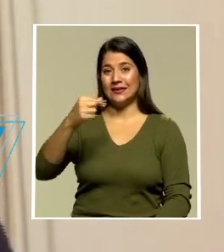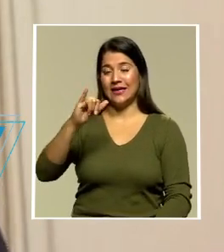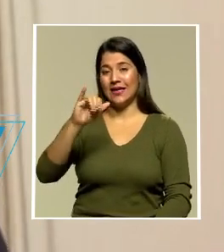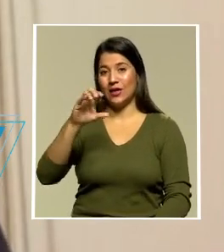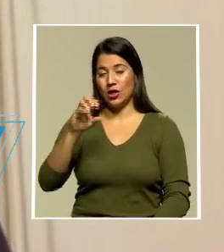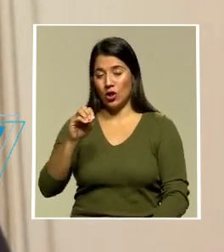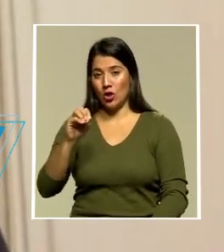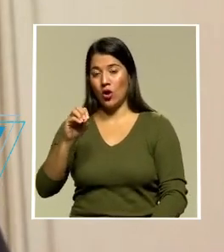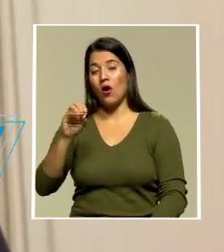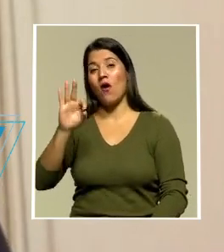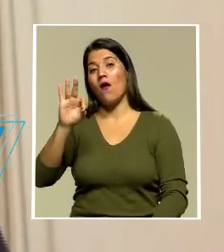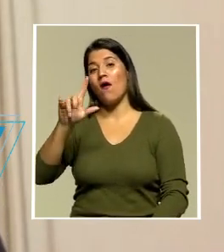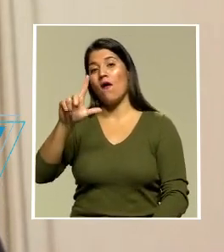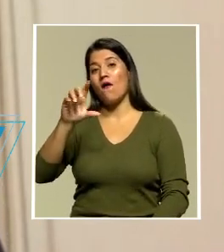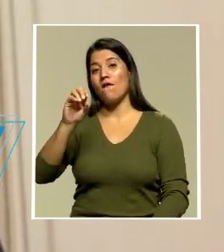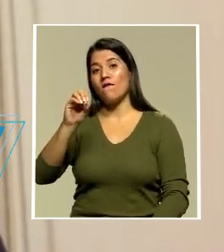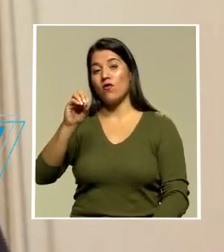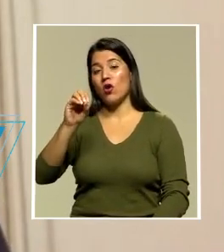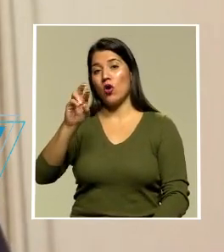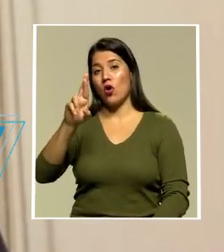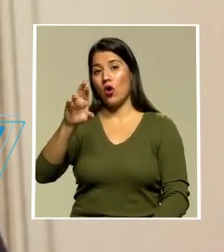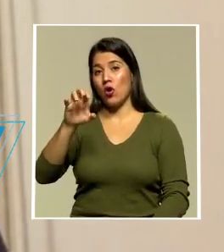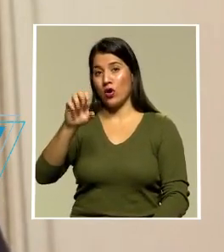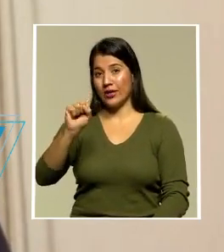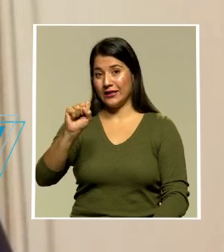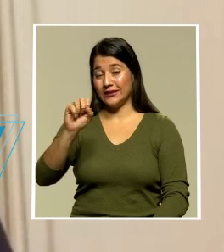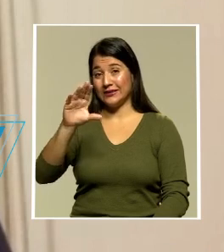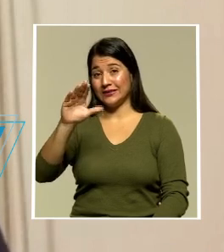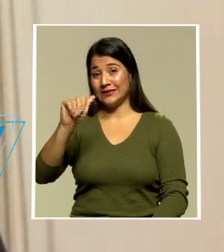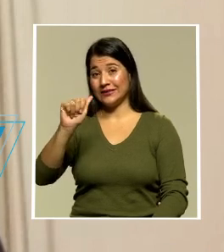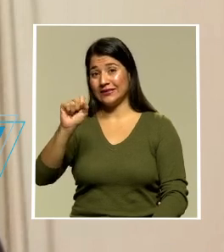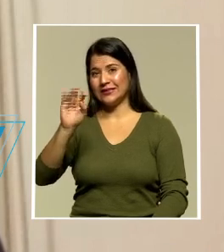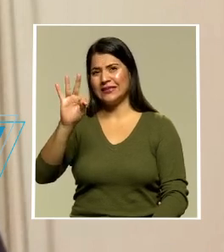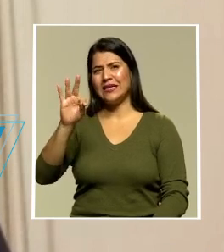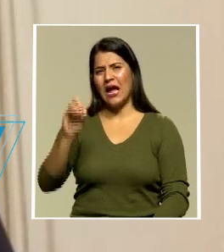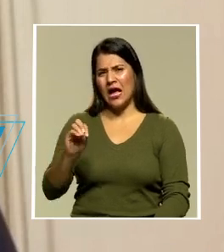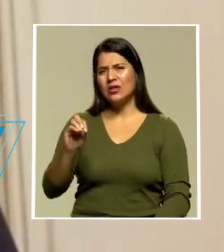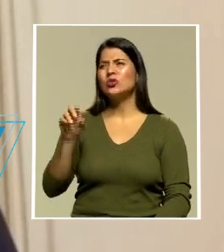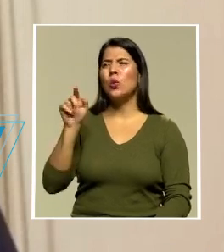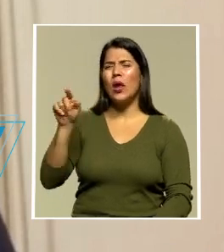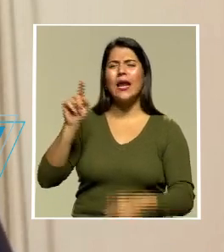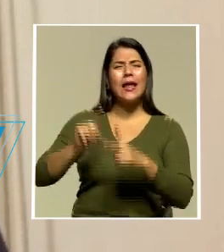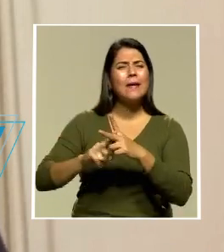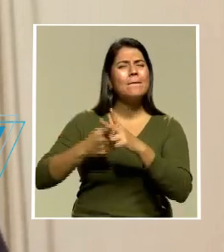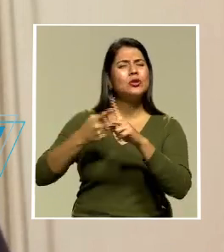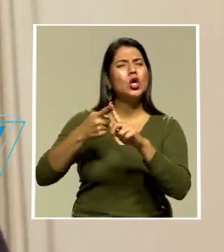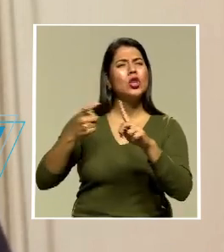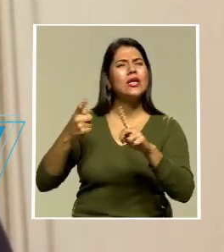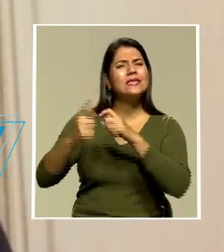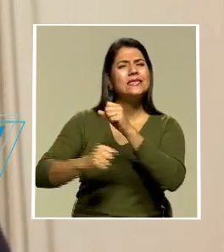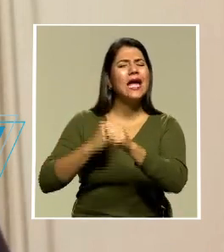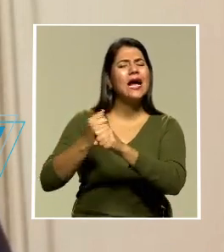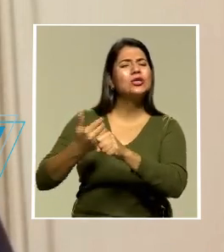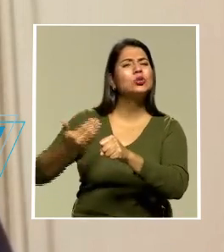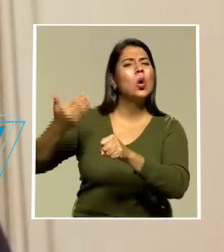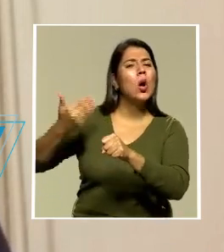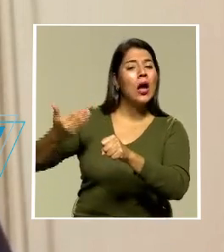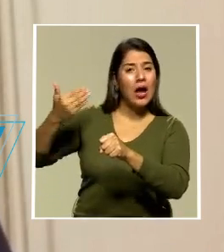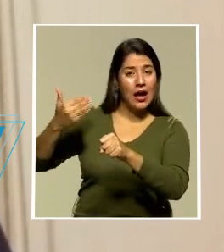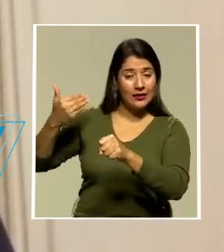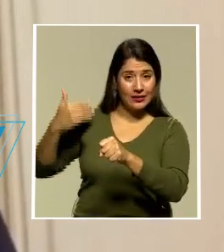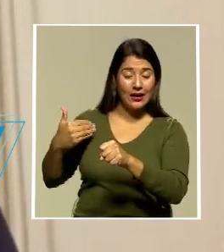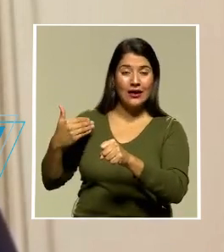Cacho ha estado gestionando aproximadamente desde hace algunos años con